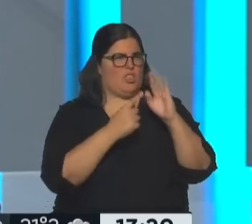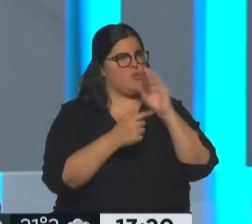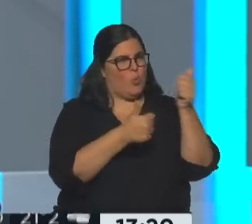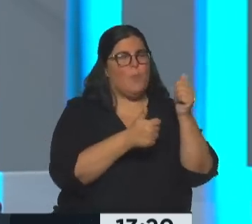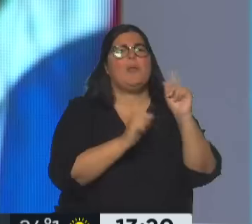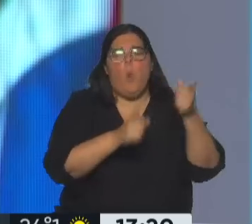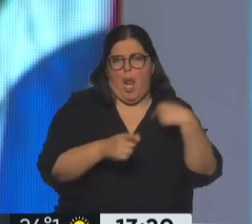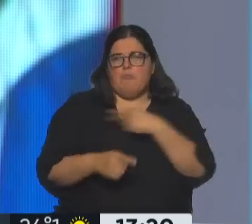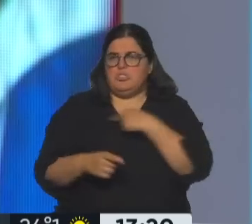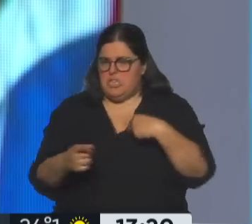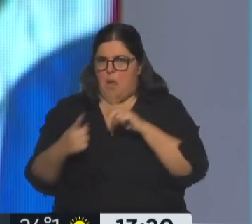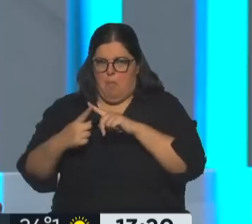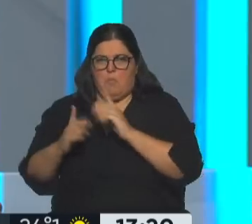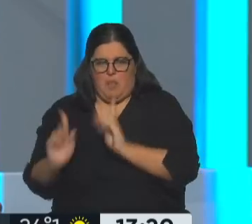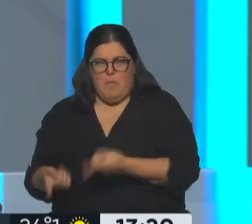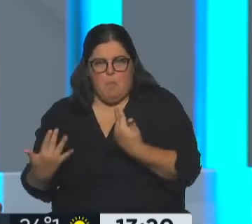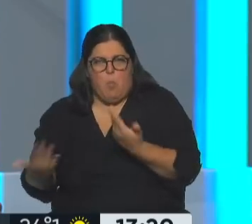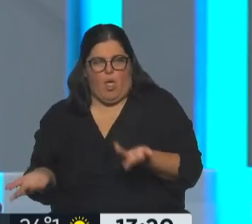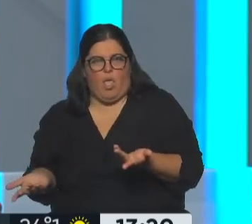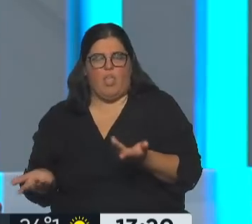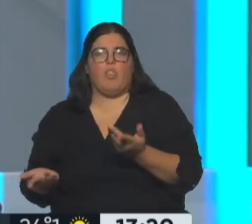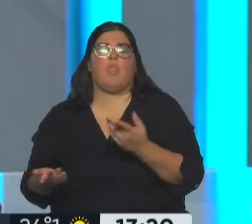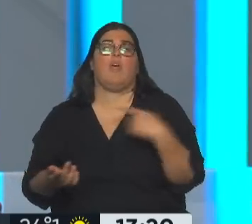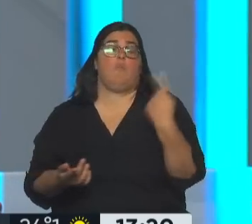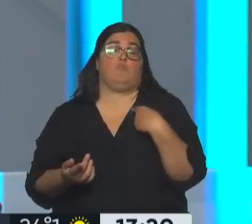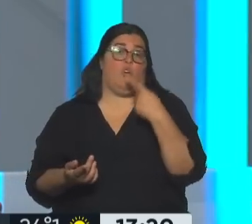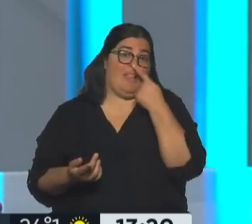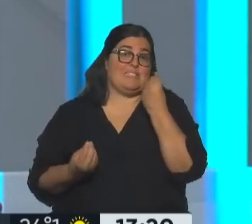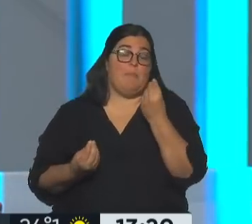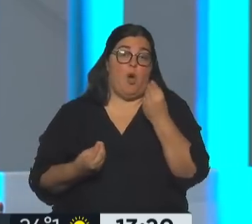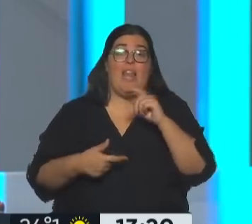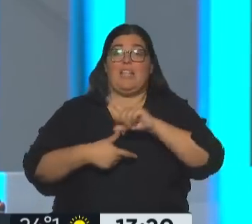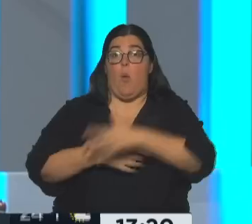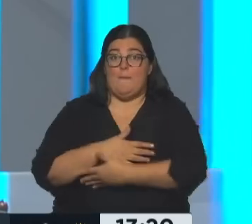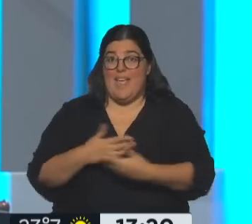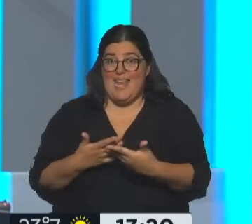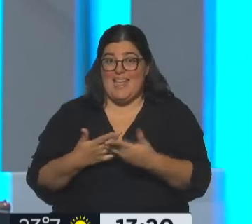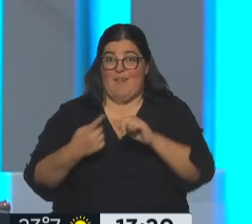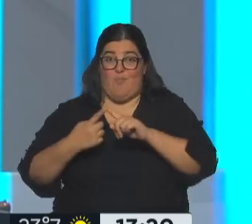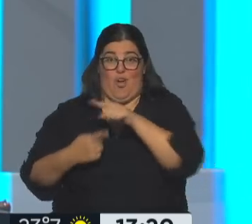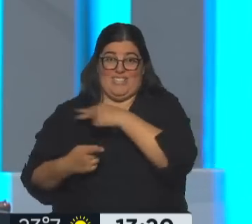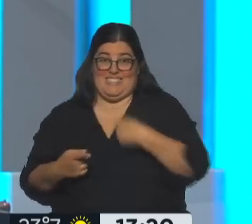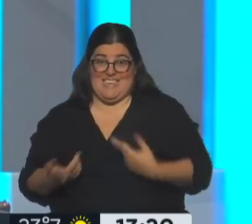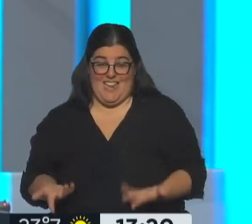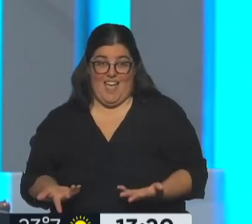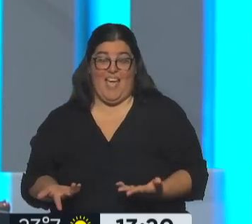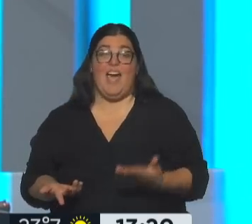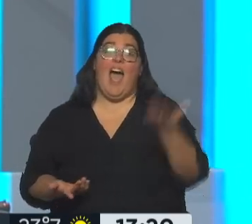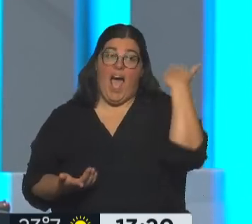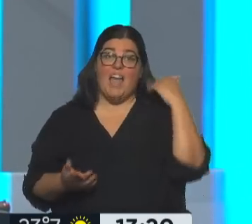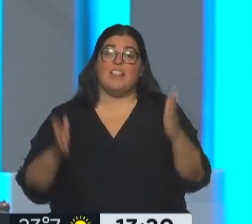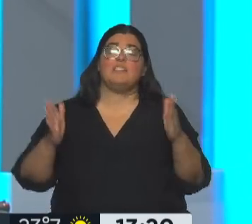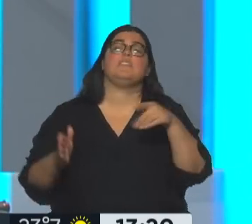planteamos acá. A Estados Unidos le interesan tanto en cuanto a Latinoamérica, en cuanto al vínculo con China. Y fue incluso durante el gobierno de